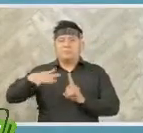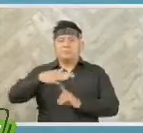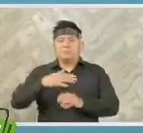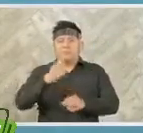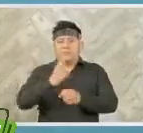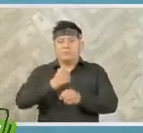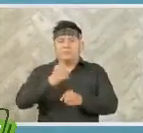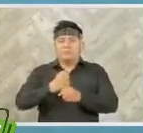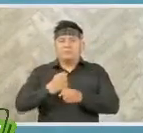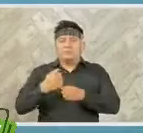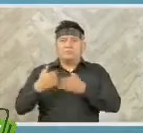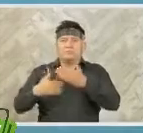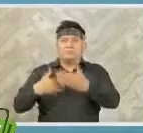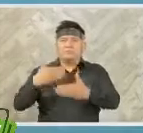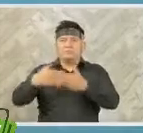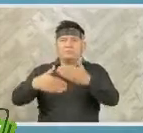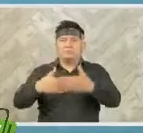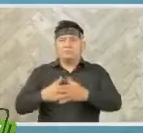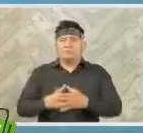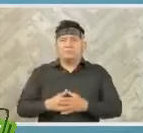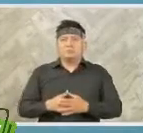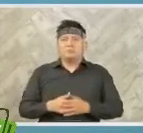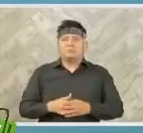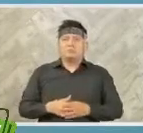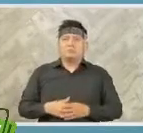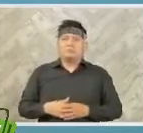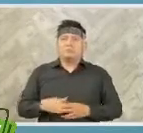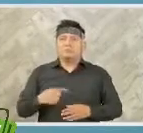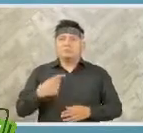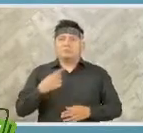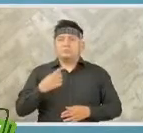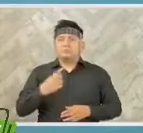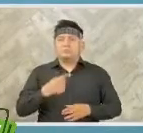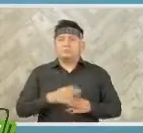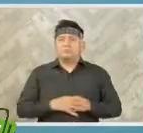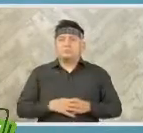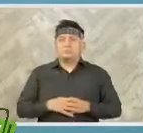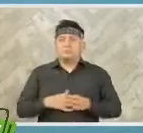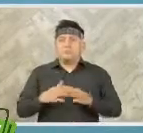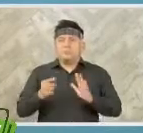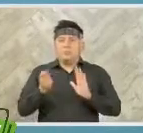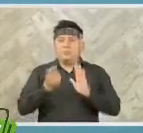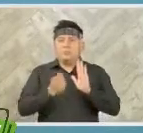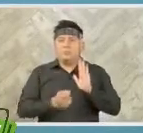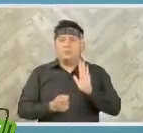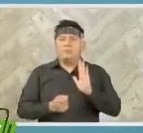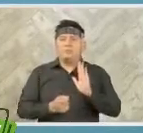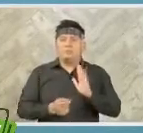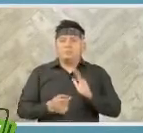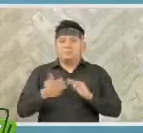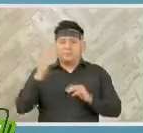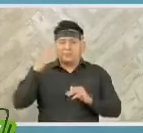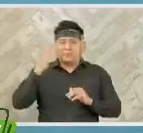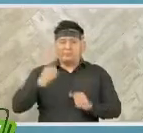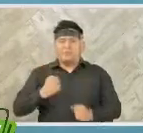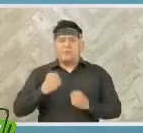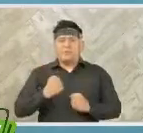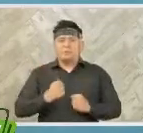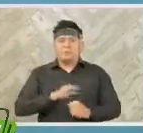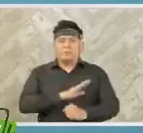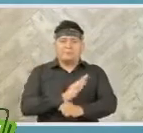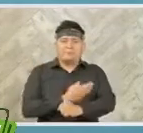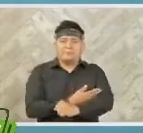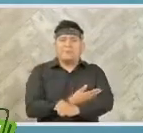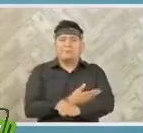trabajando desde el año anterior de la oferta institucional, pero este año tiene unos componentes nuevos, como por ejemplo el fortalecimiento de capacidades